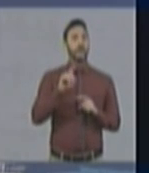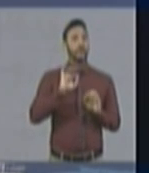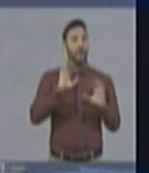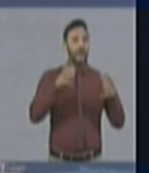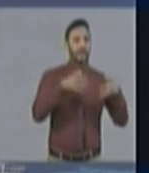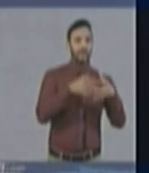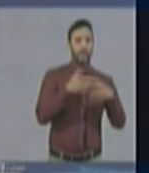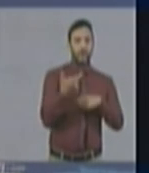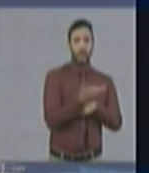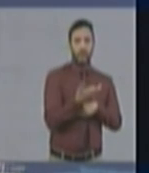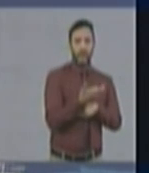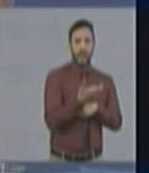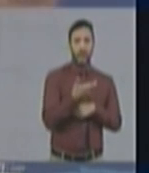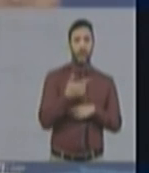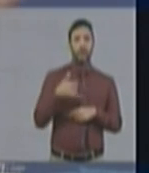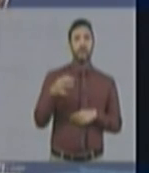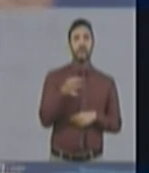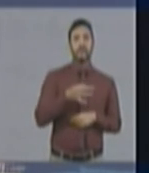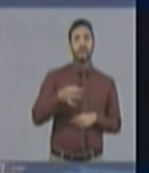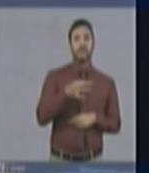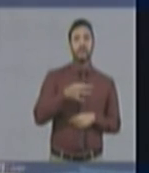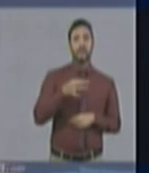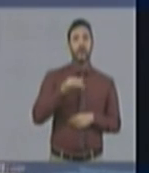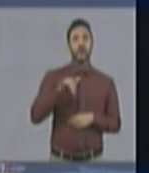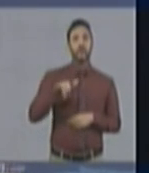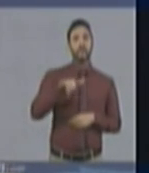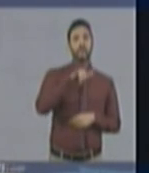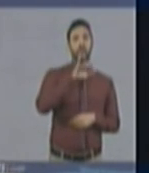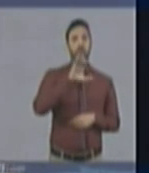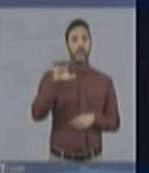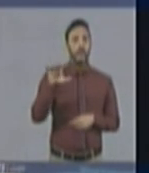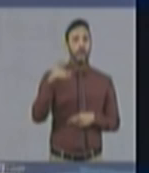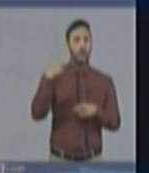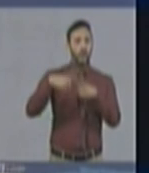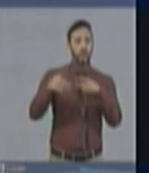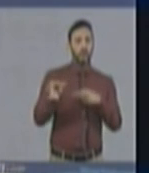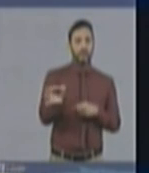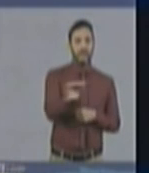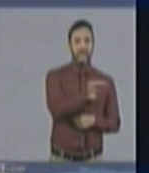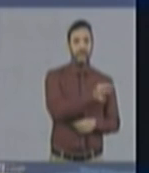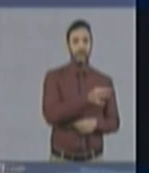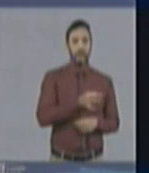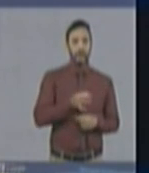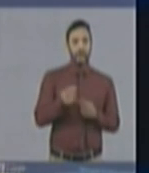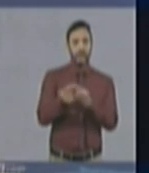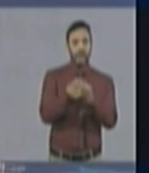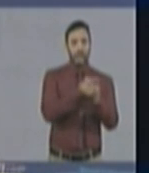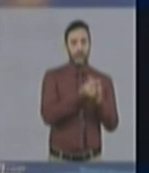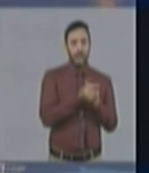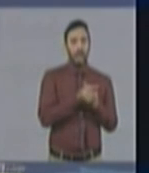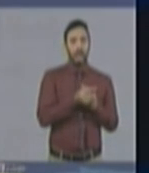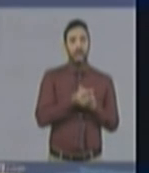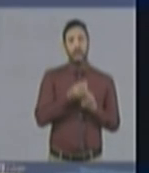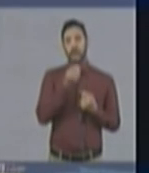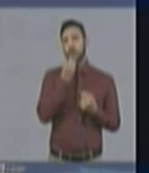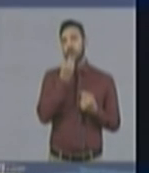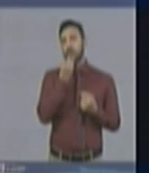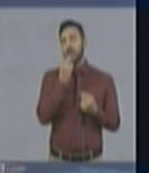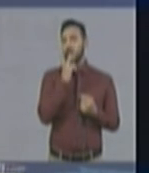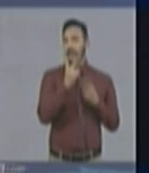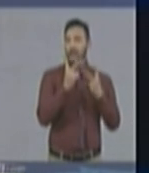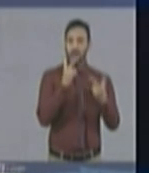el municipio de Boyeros, de los municipios del sur de la capital, y realmente eso ha permitido enfrentar esta